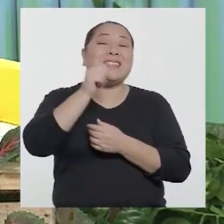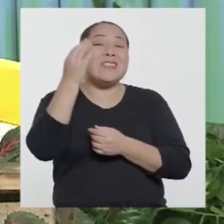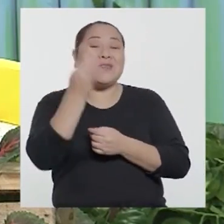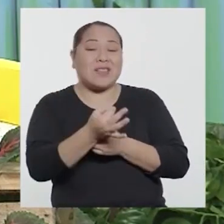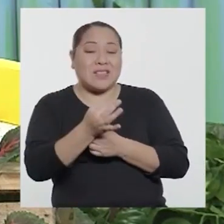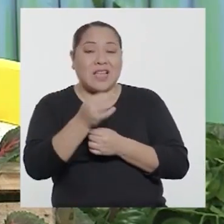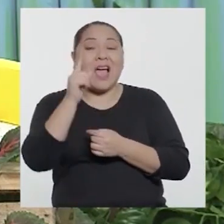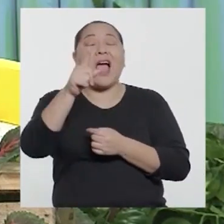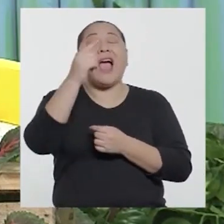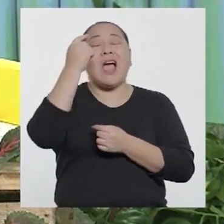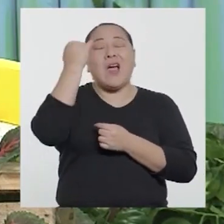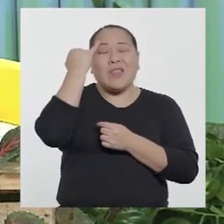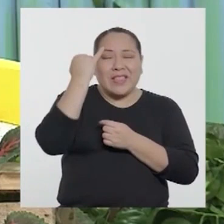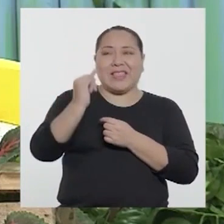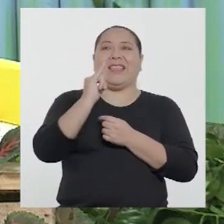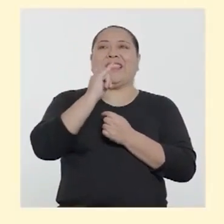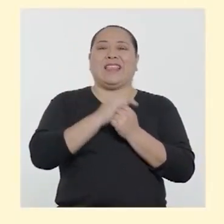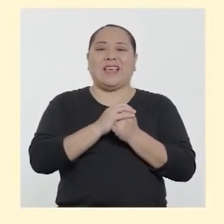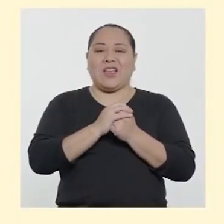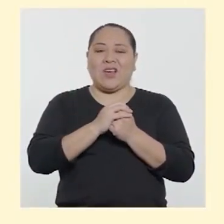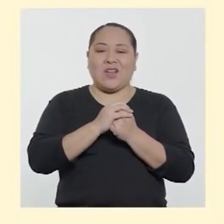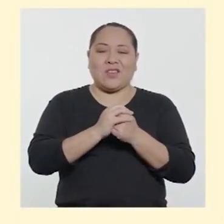cierto, tengo una idea. ¡Oh,